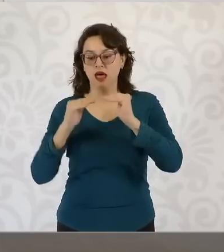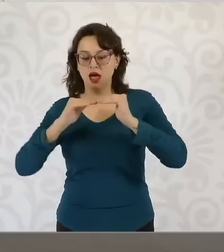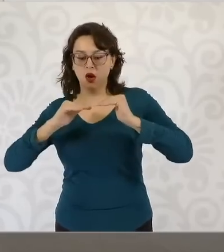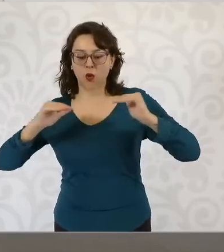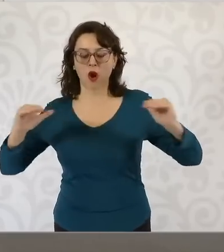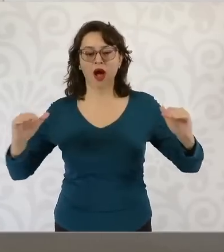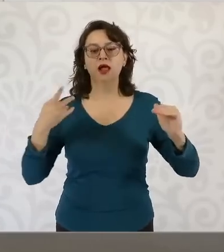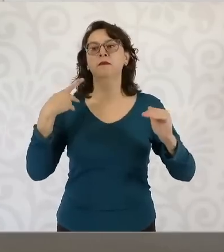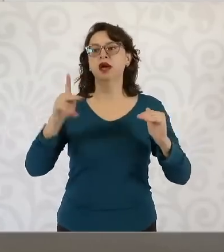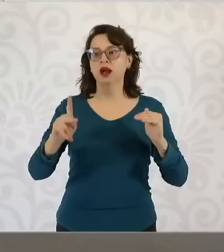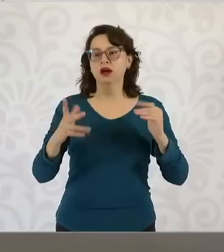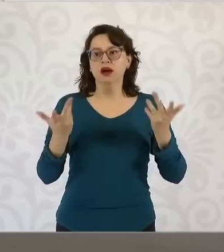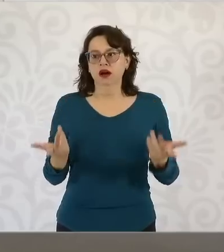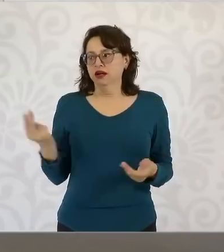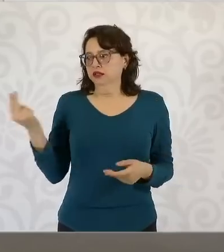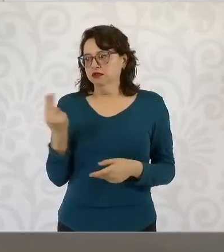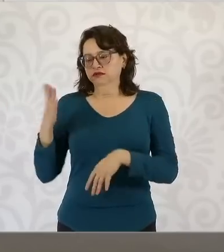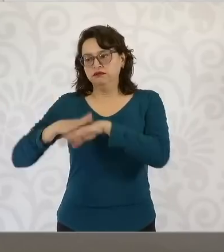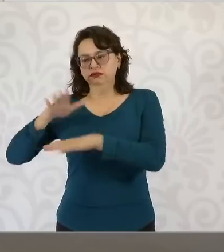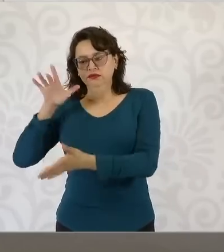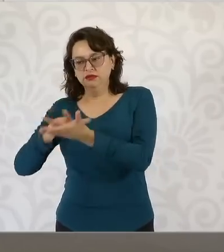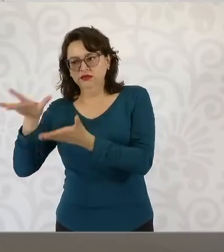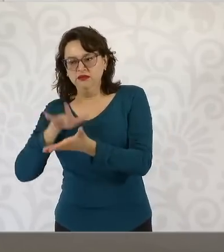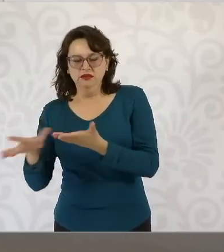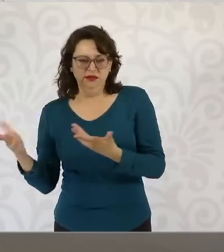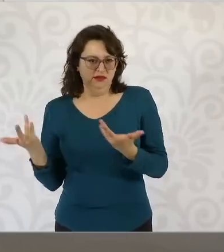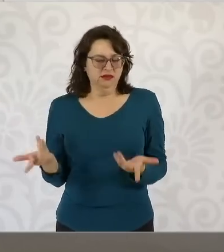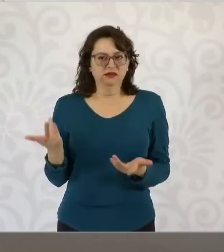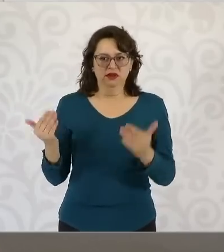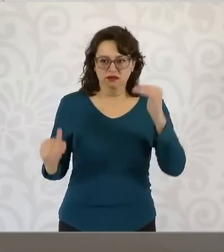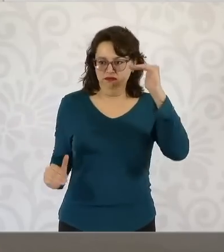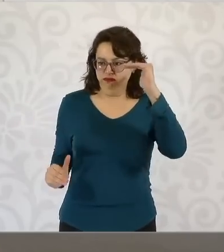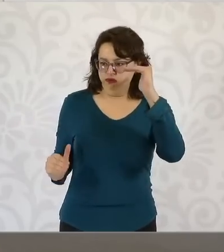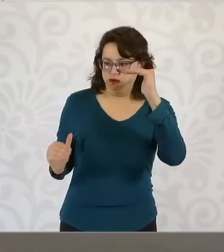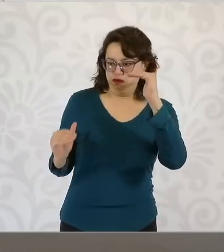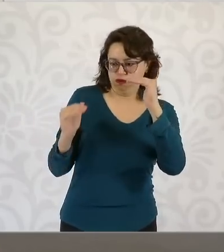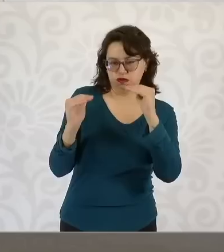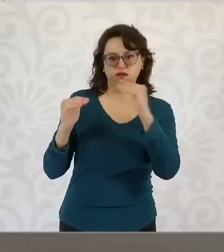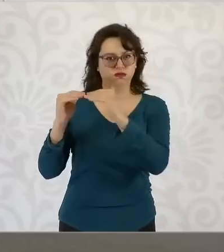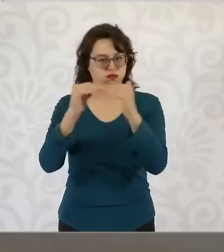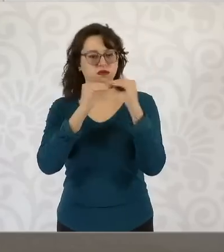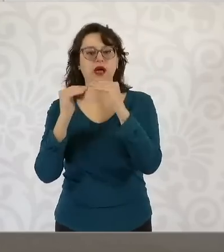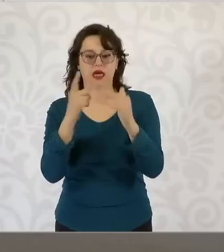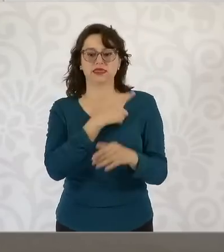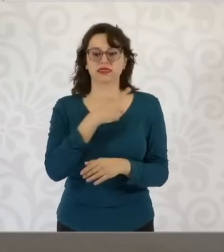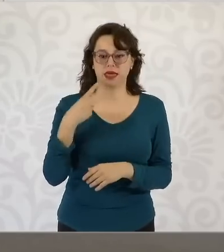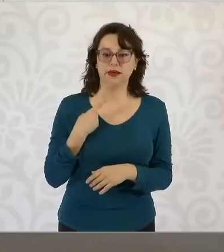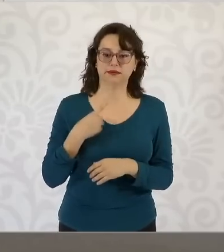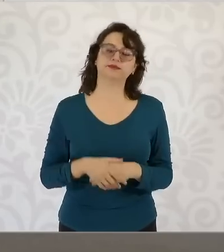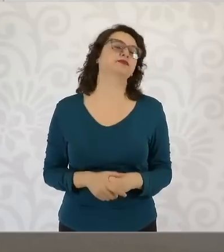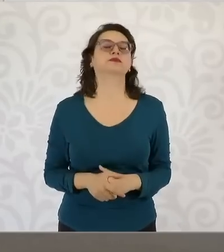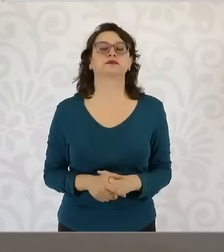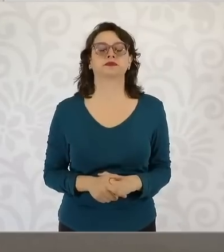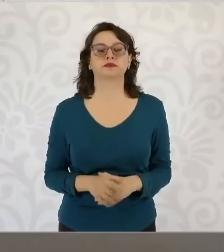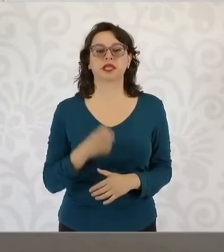desarrollo, los que tengan más necesidad de apoyo les daremos más apoyo, pero todos tienen que estar incluidos, de un modo u otro.